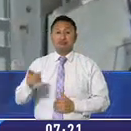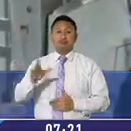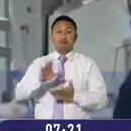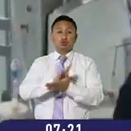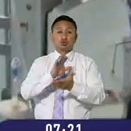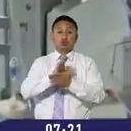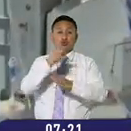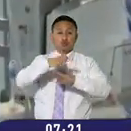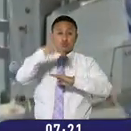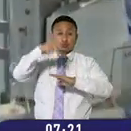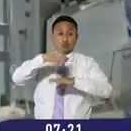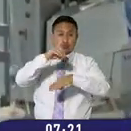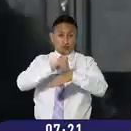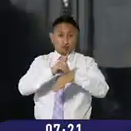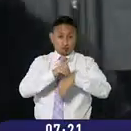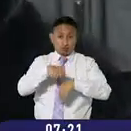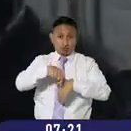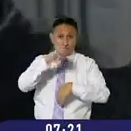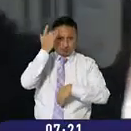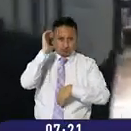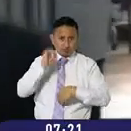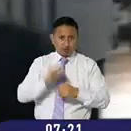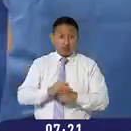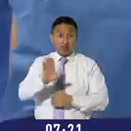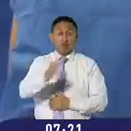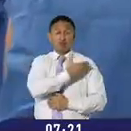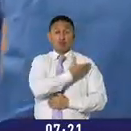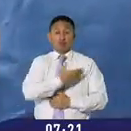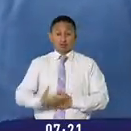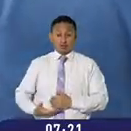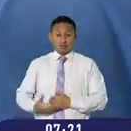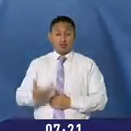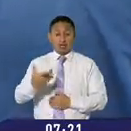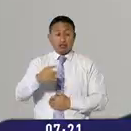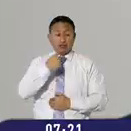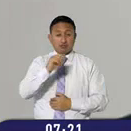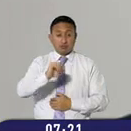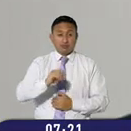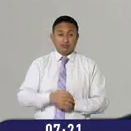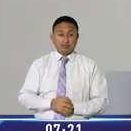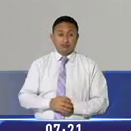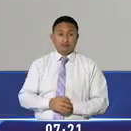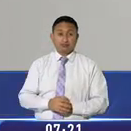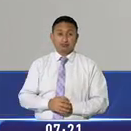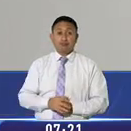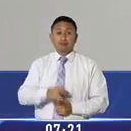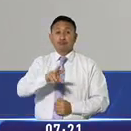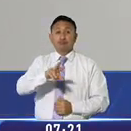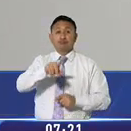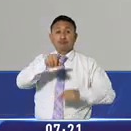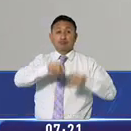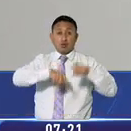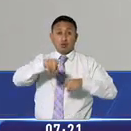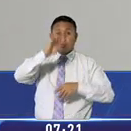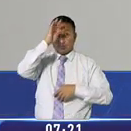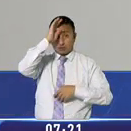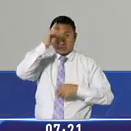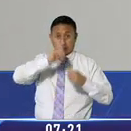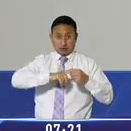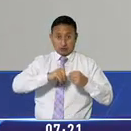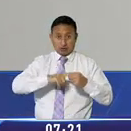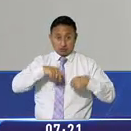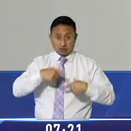se muestran preocupados. Su presidente alerta de esta situación. Algunos hospitales, no solamente de Quito, del país, que ya se han